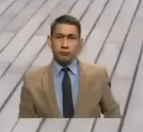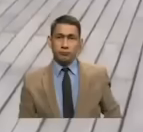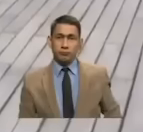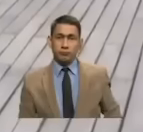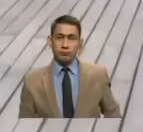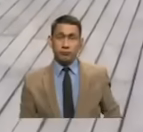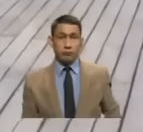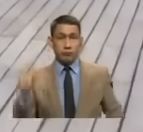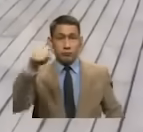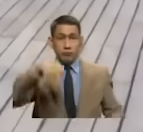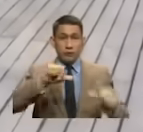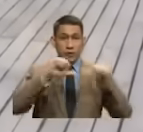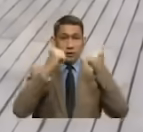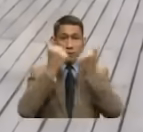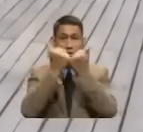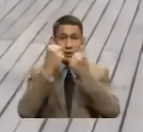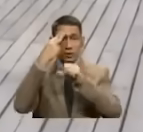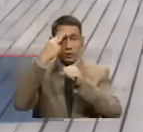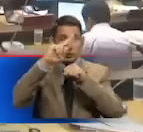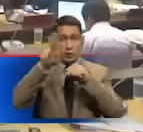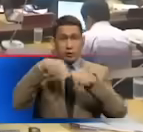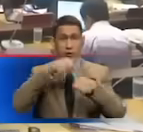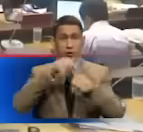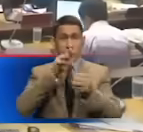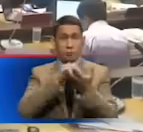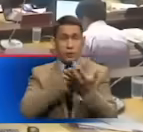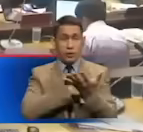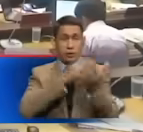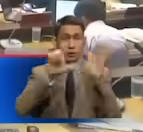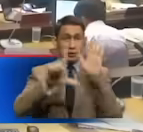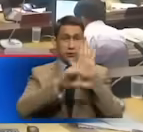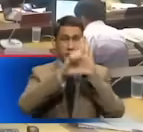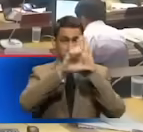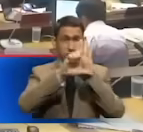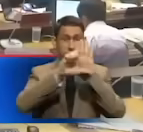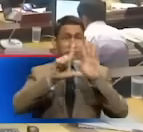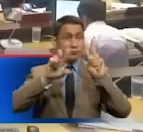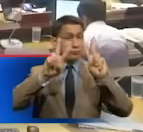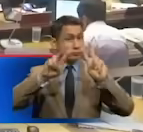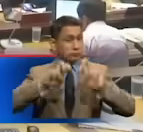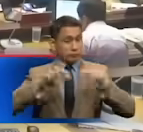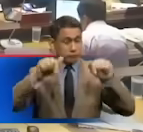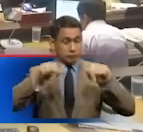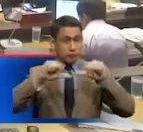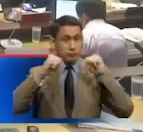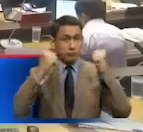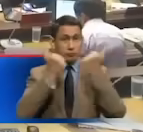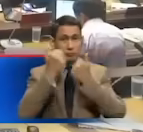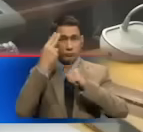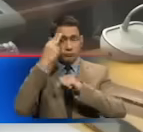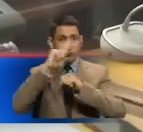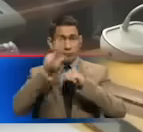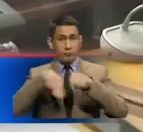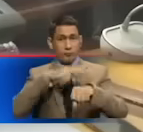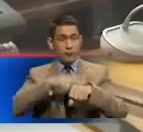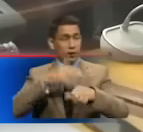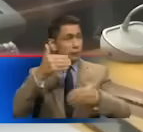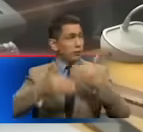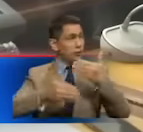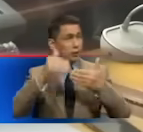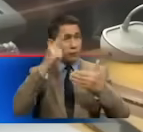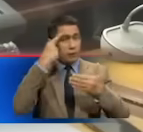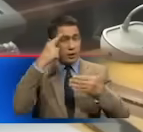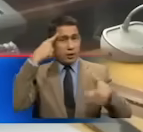Acá en la Asamblea Nacional fue presentado un proyecto de ley que será analizado en el Parlamento y que tiene que ver con procesos para mejorar la